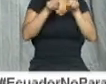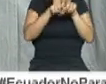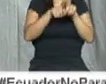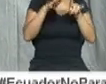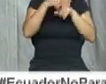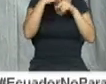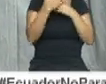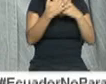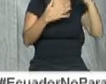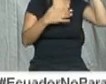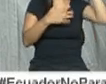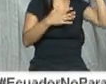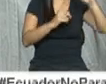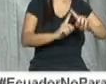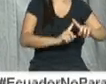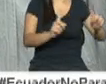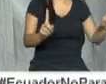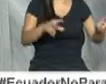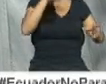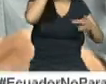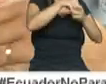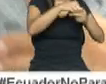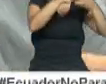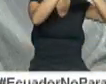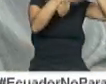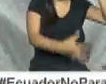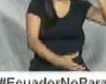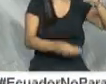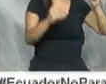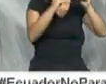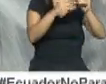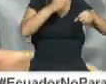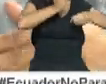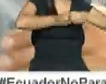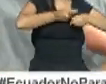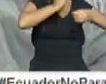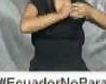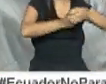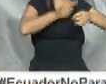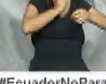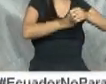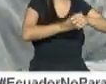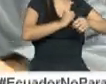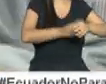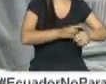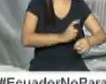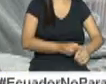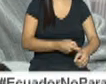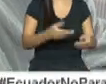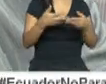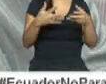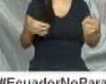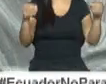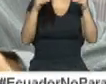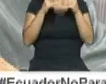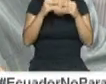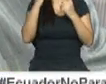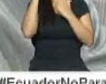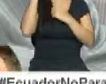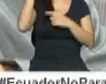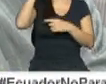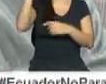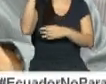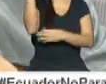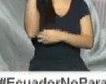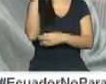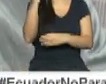son las Fuerzas Armadas. Y vemos que desde el inicio, ¿no? Desde el inicio hubo un sector de militares de servicio pasivo